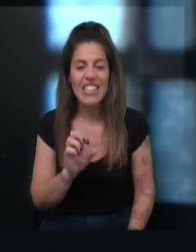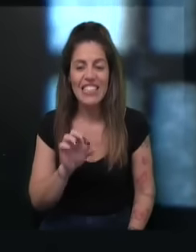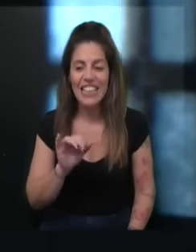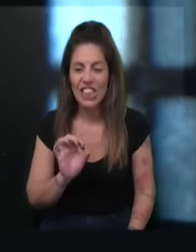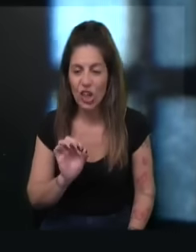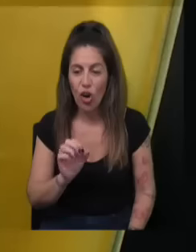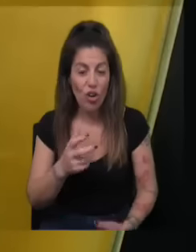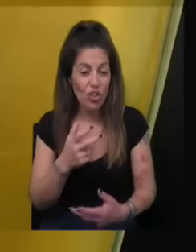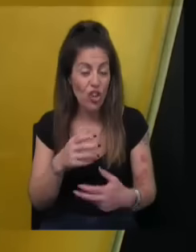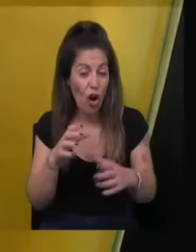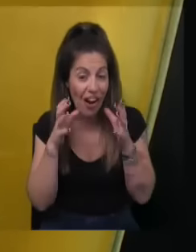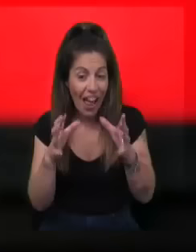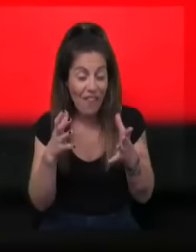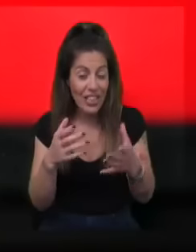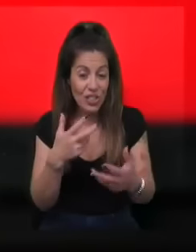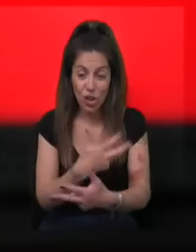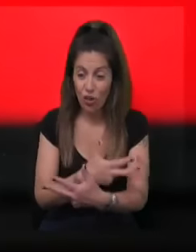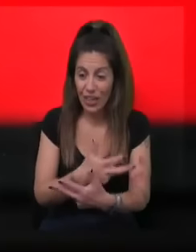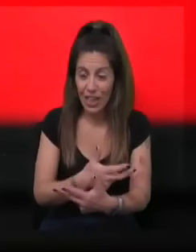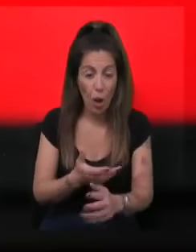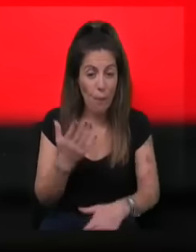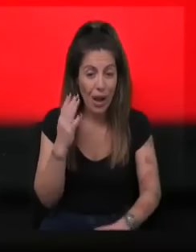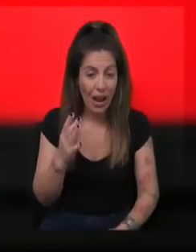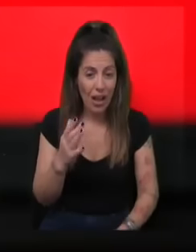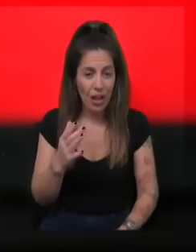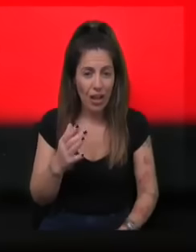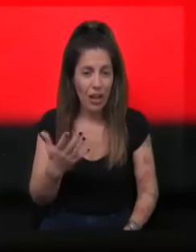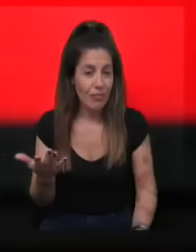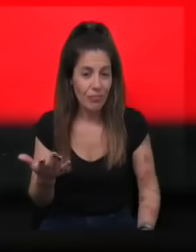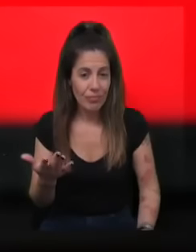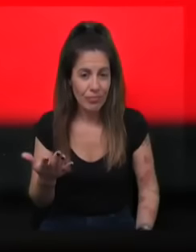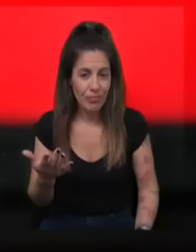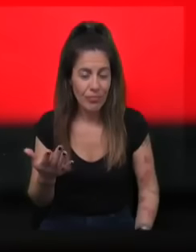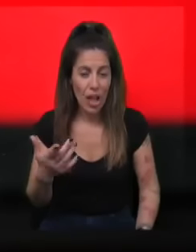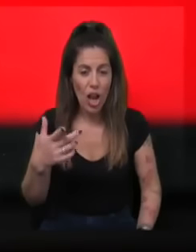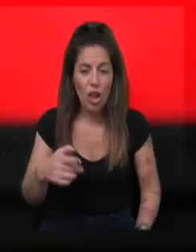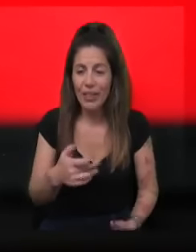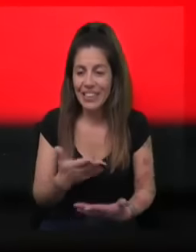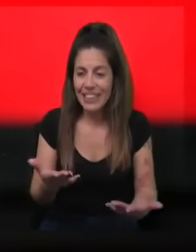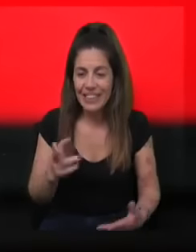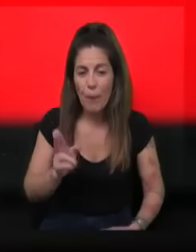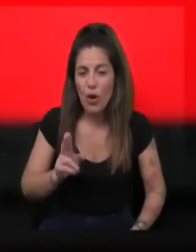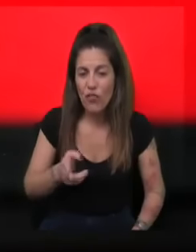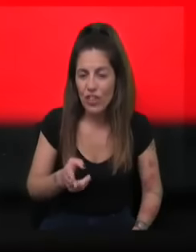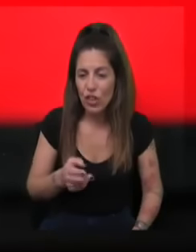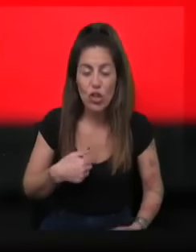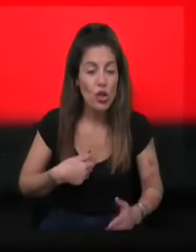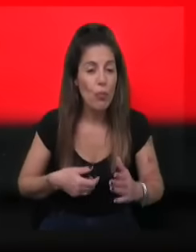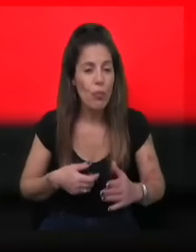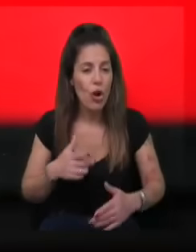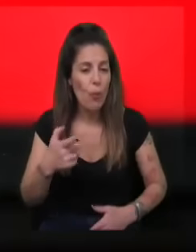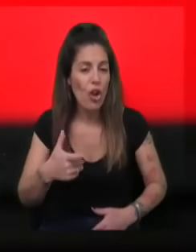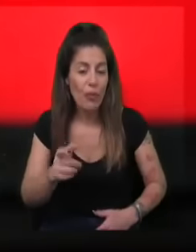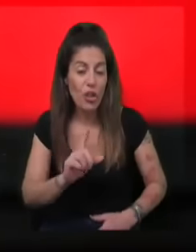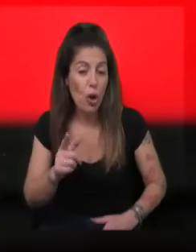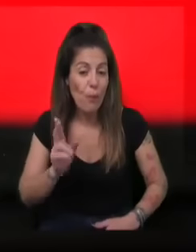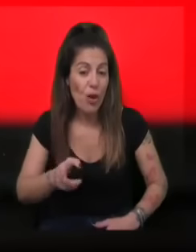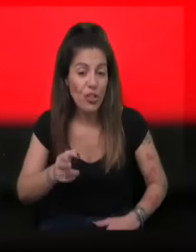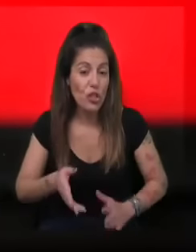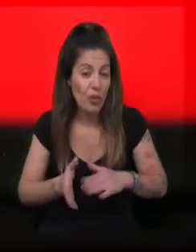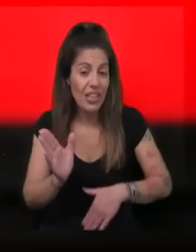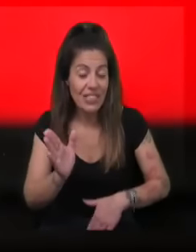potentes por ejemplo los revólveres que de saludable no tienen nada y no están prohibidos Y qué están yo puedo salir como los revólveres no están prohibidos podría